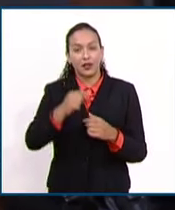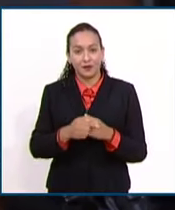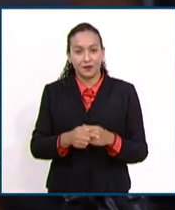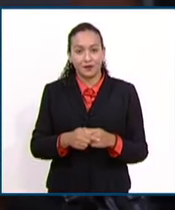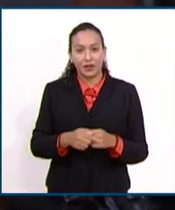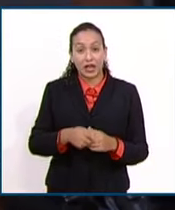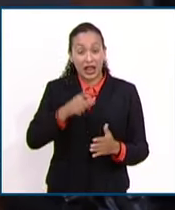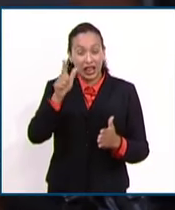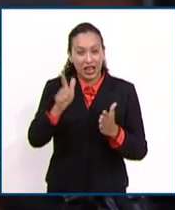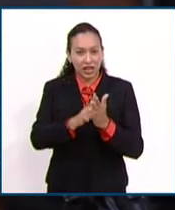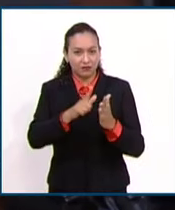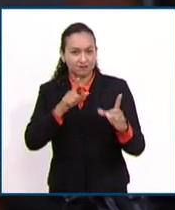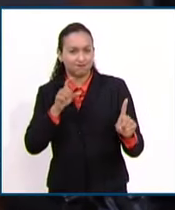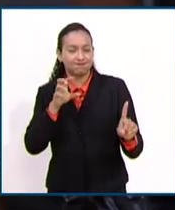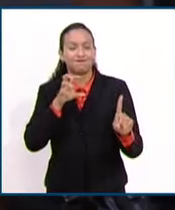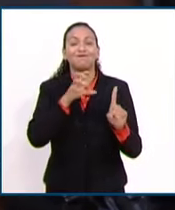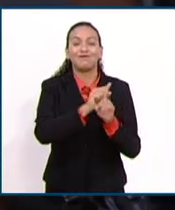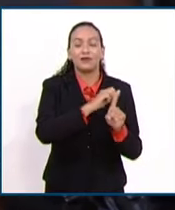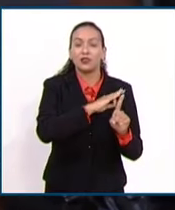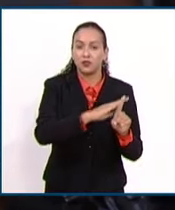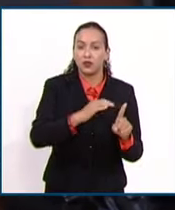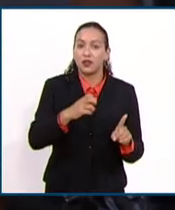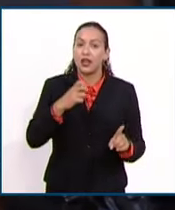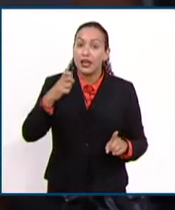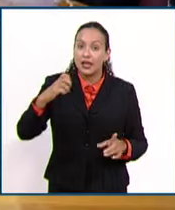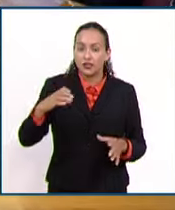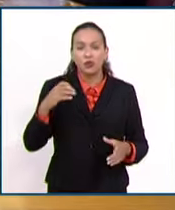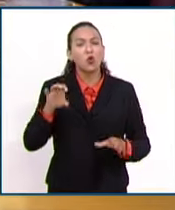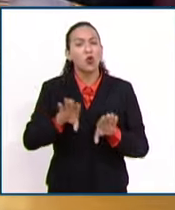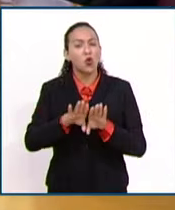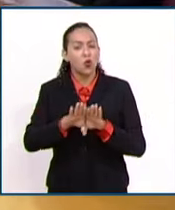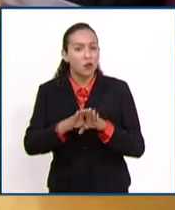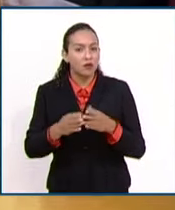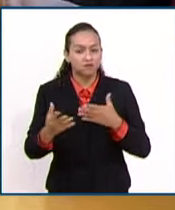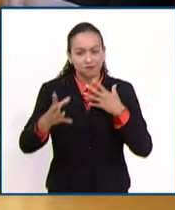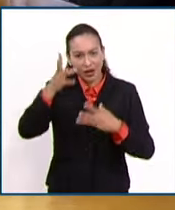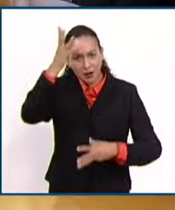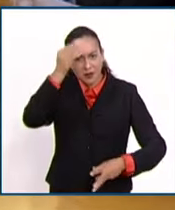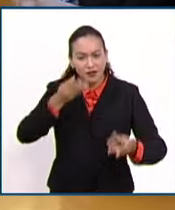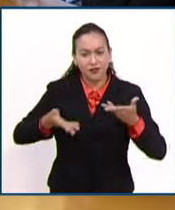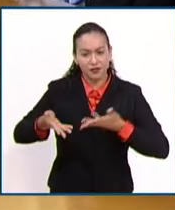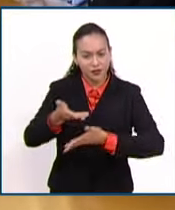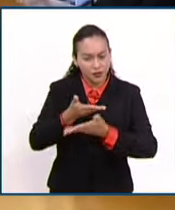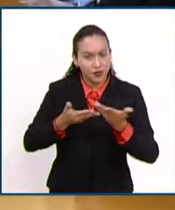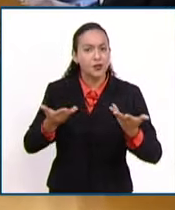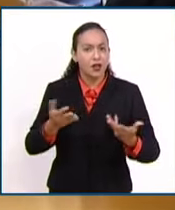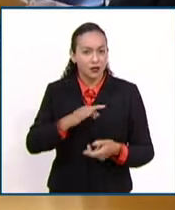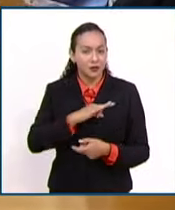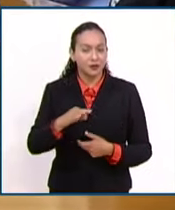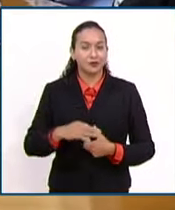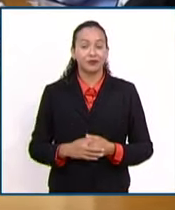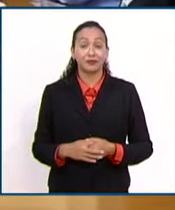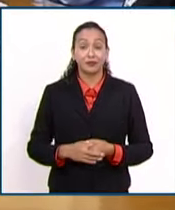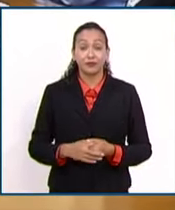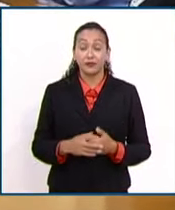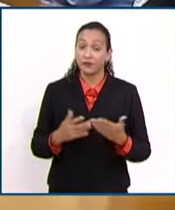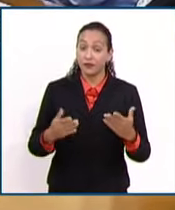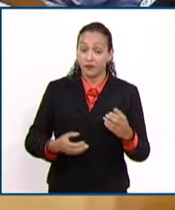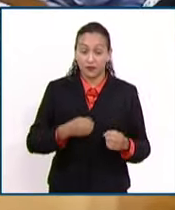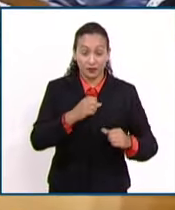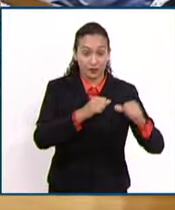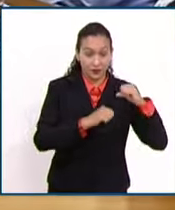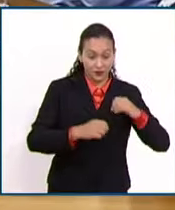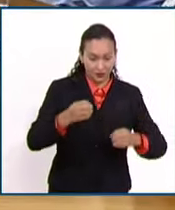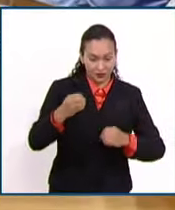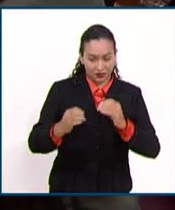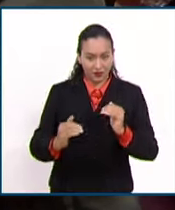efectiva por la que navega la práctica judicial. Como parte del convenio, la Suprema Corte y el Colegio de México